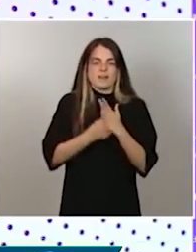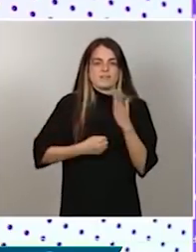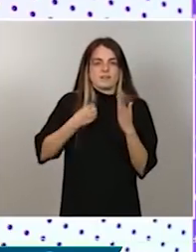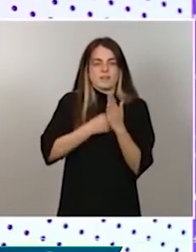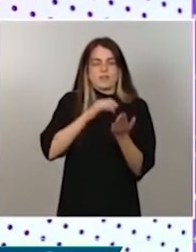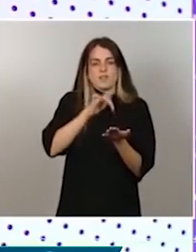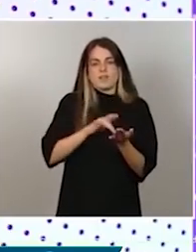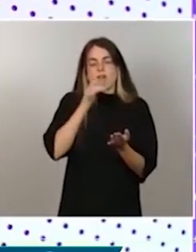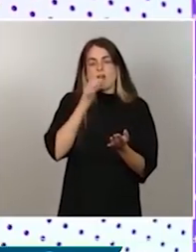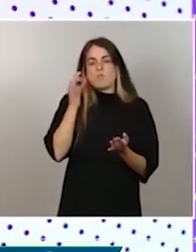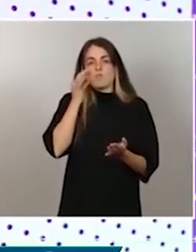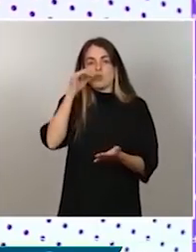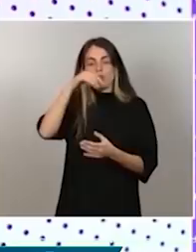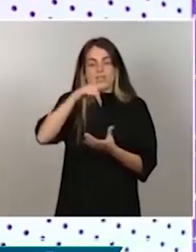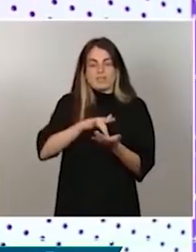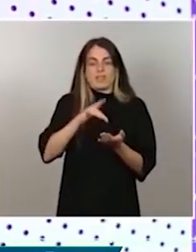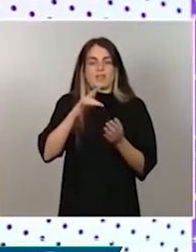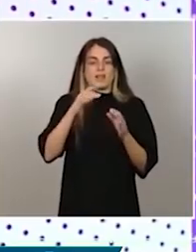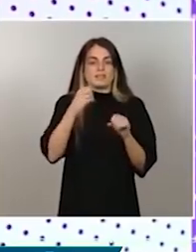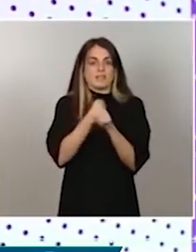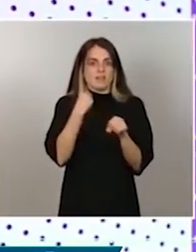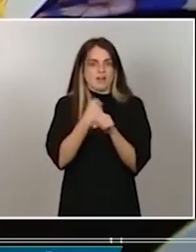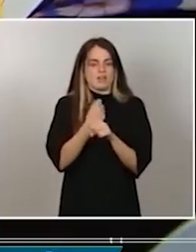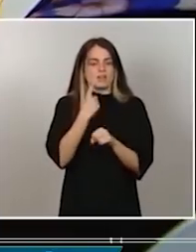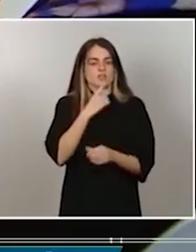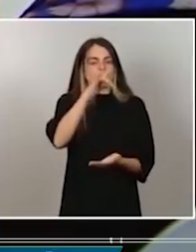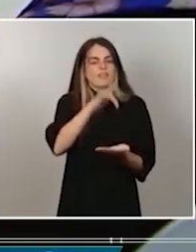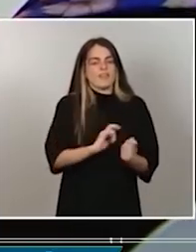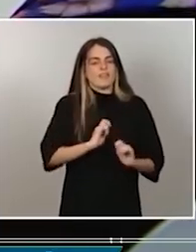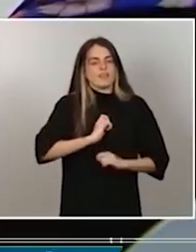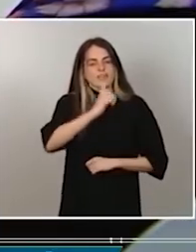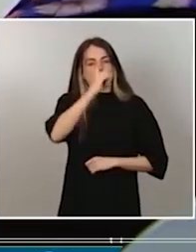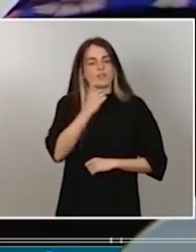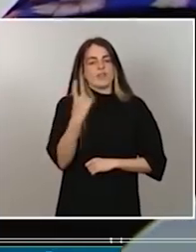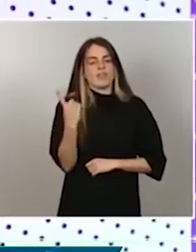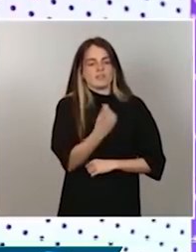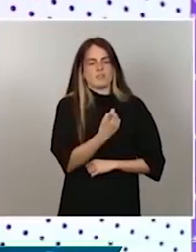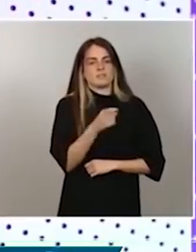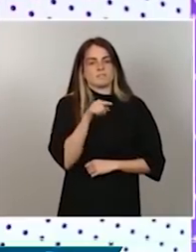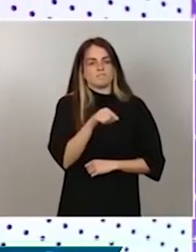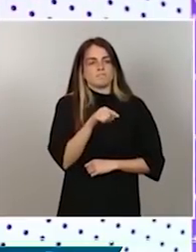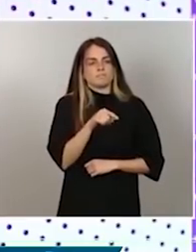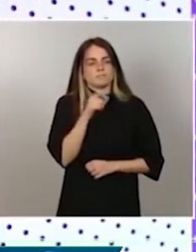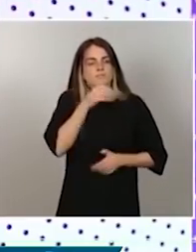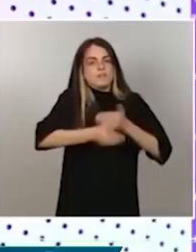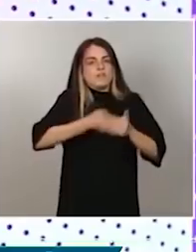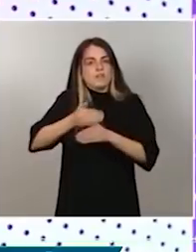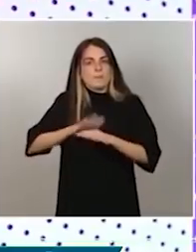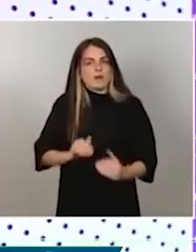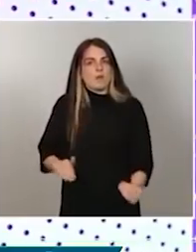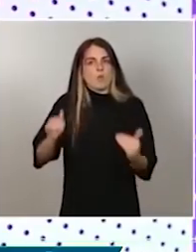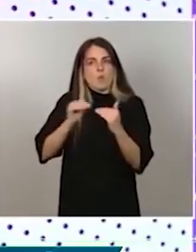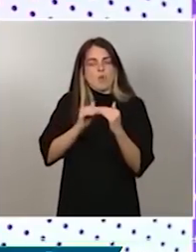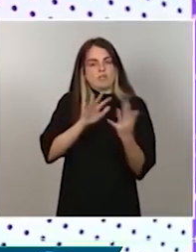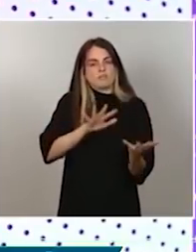Secesionista Obrero Español, si es que le queda también algo de Obrero y algo de Español, que probablemente pase una consecuencia o le pase